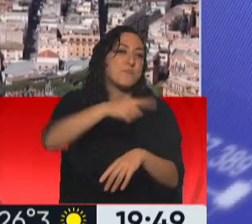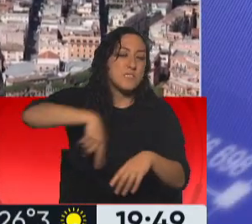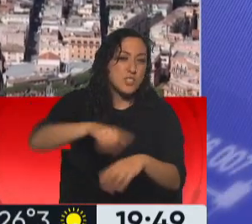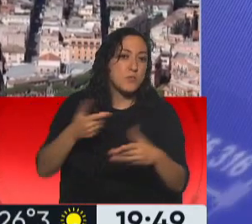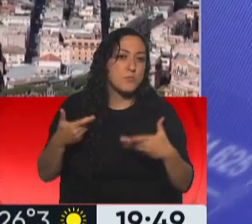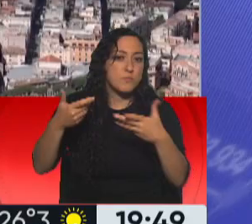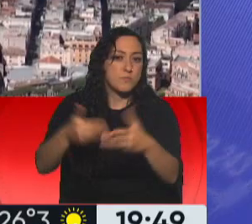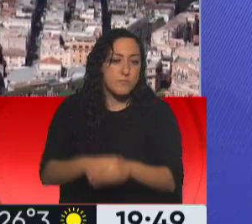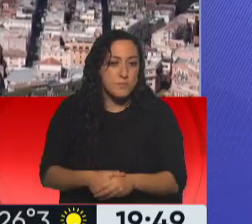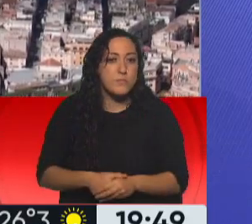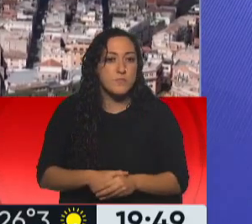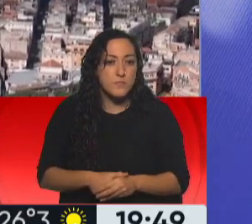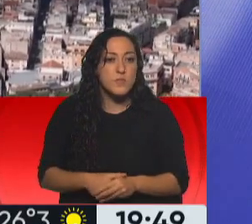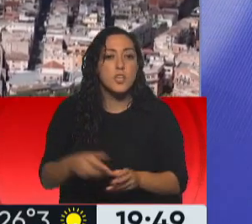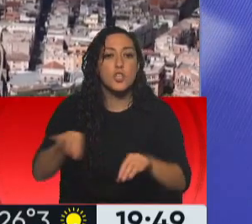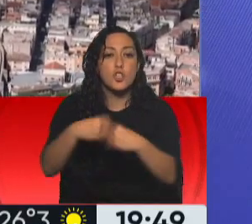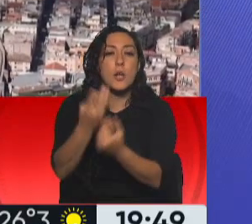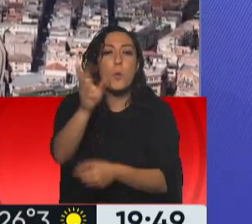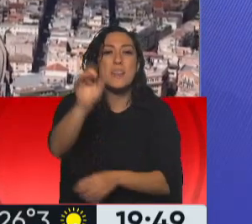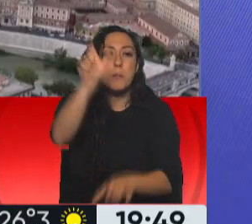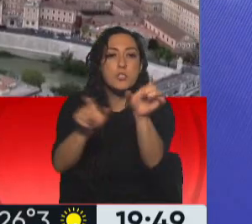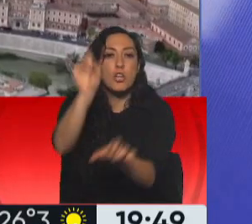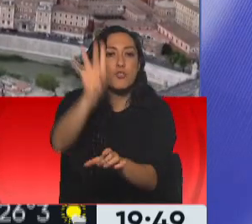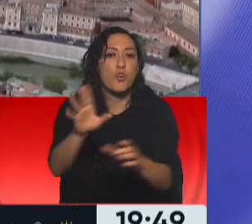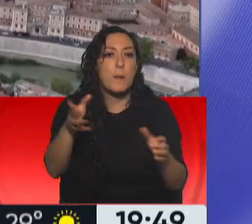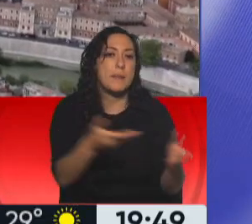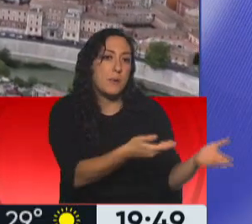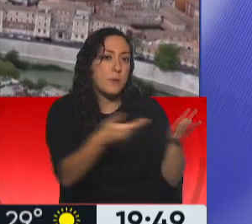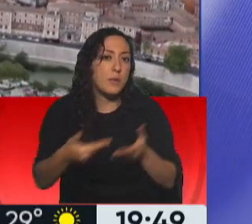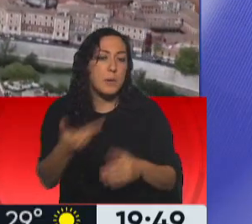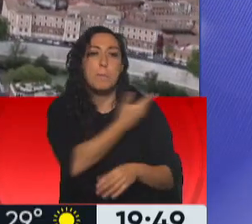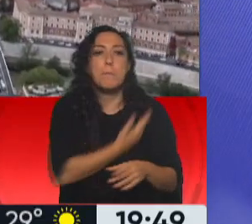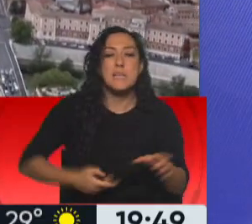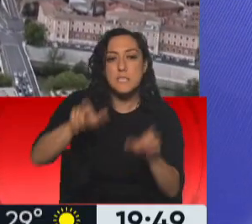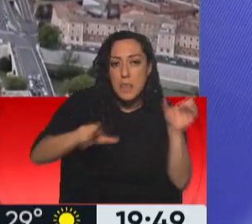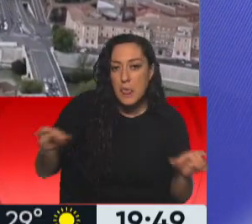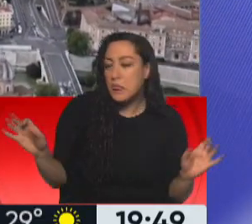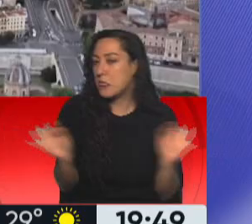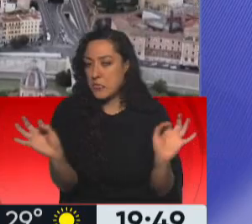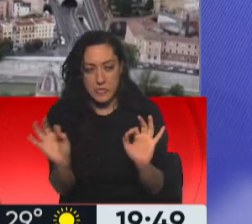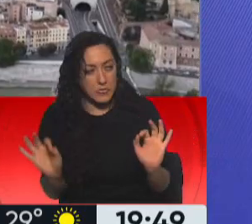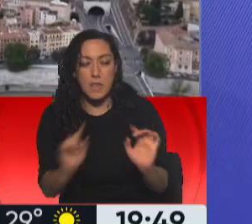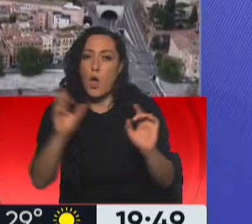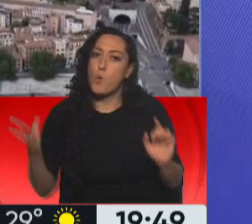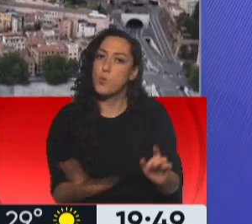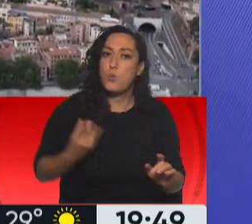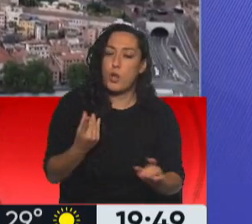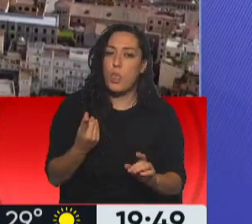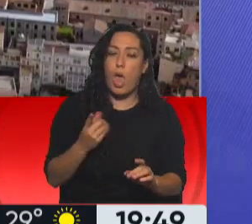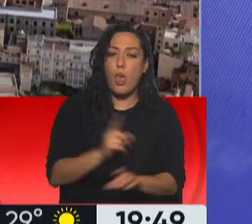Franciscus. Habrá 40 personas nada más. No habrá ni presidentes, ni habrá autoridades